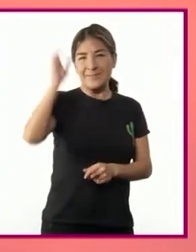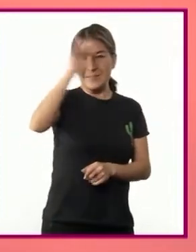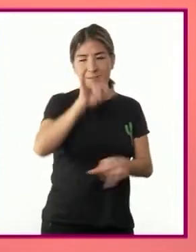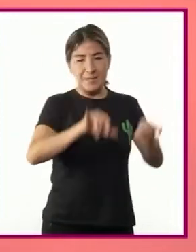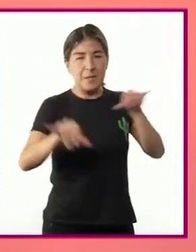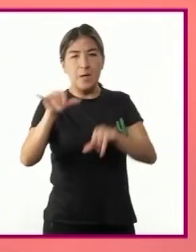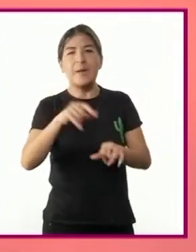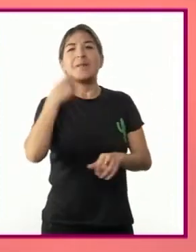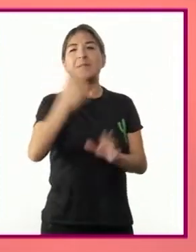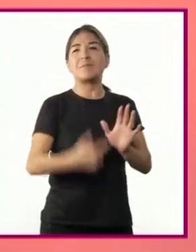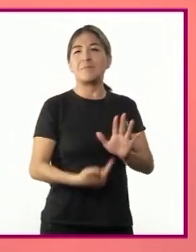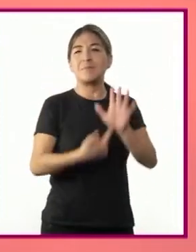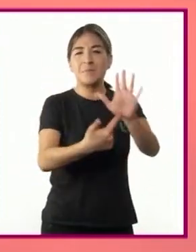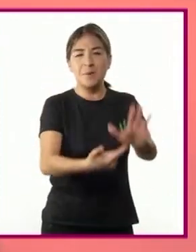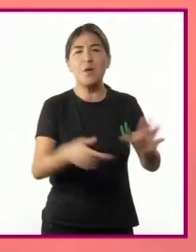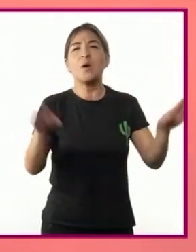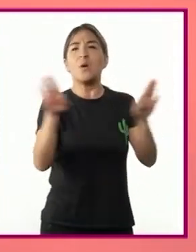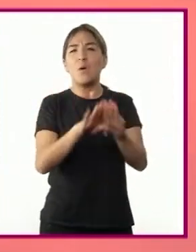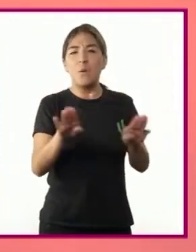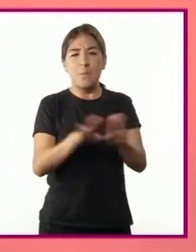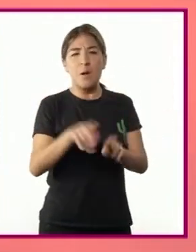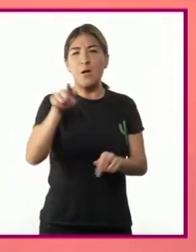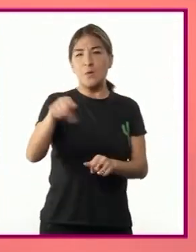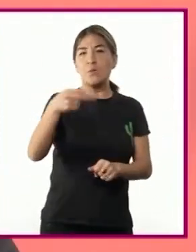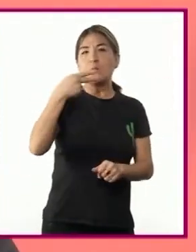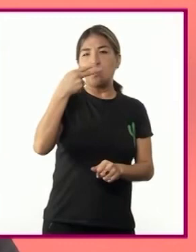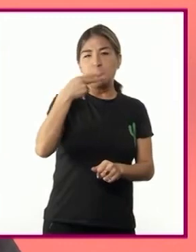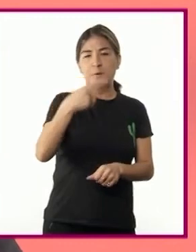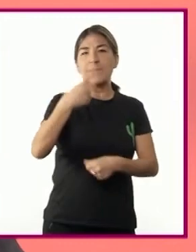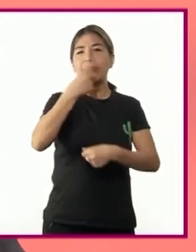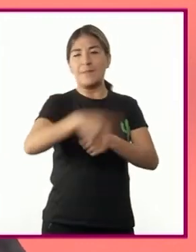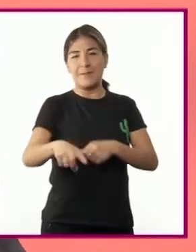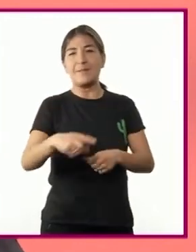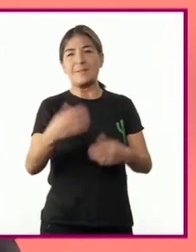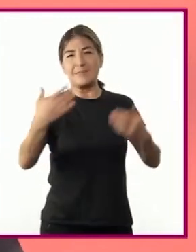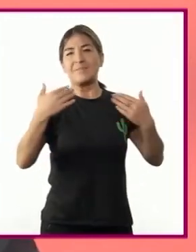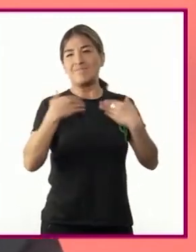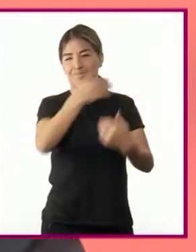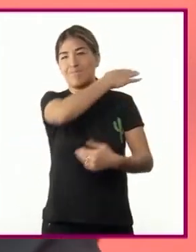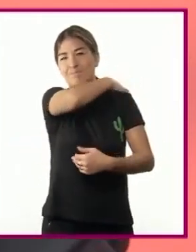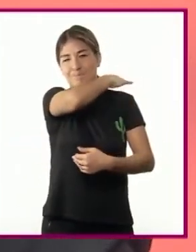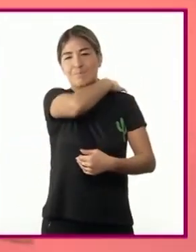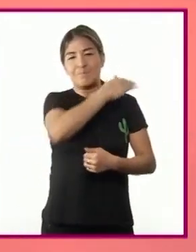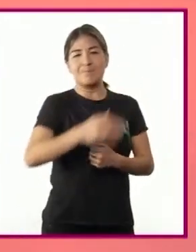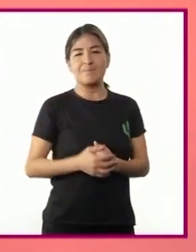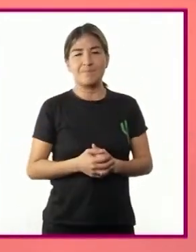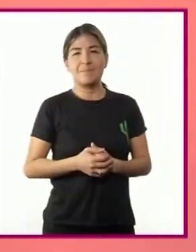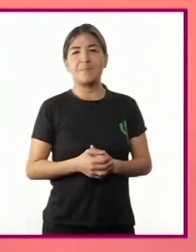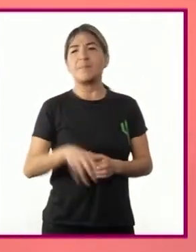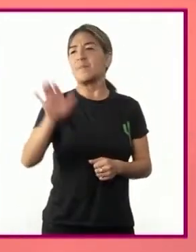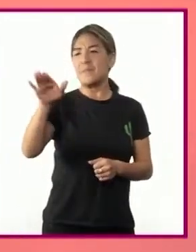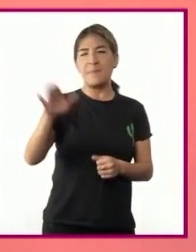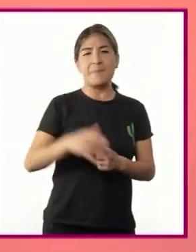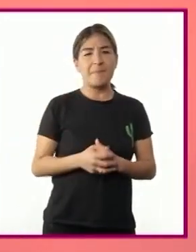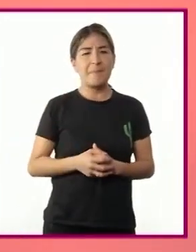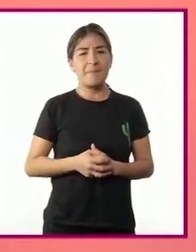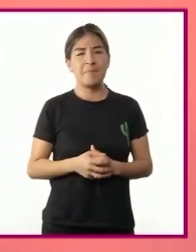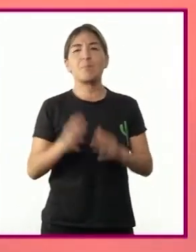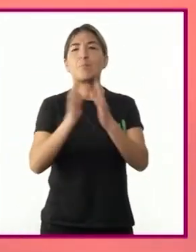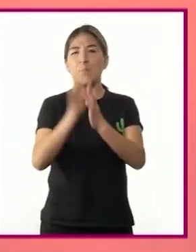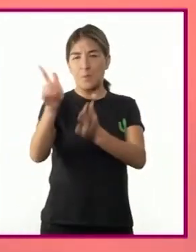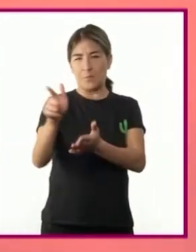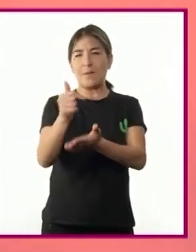el que quieren demostrar cómo el cigarro daña los pulmones. Enrique, por